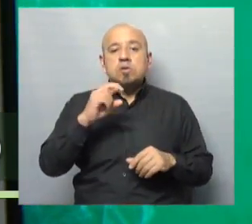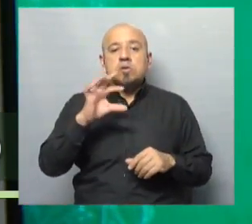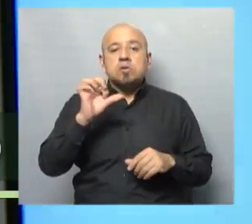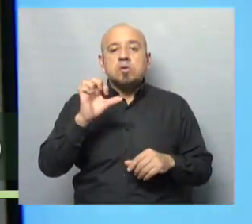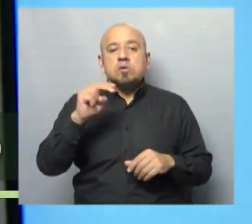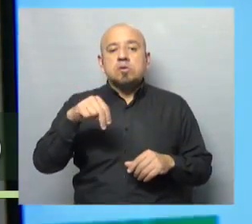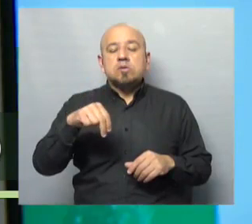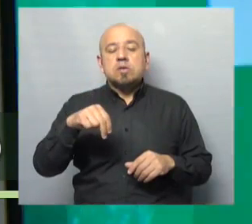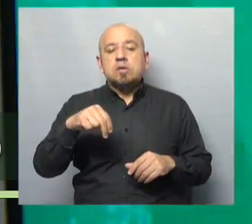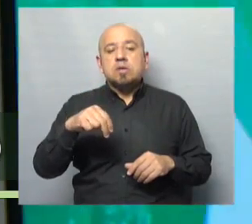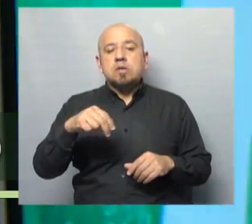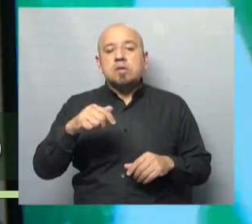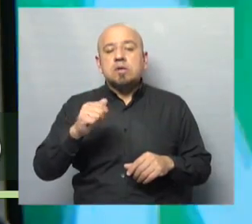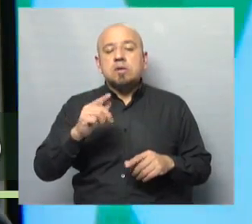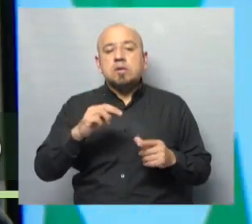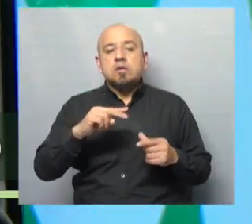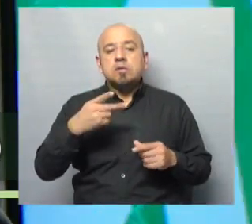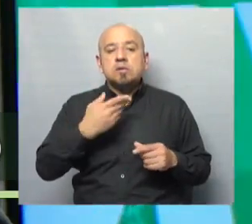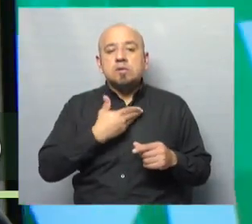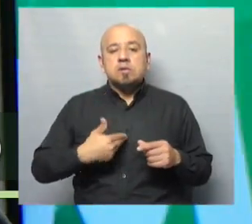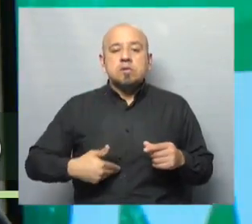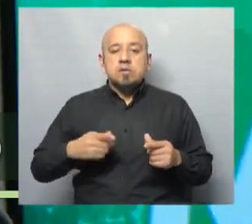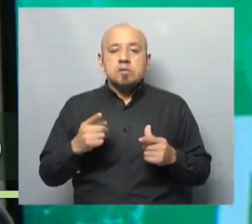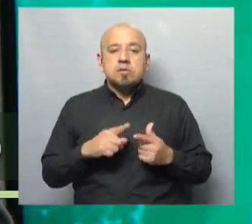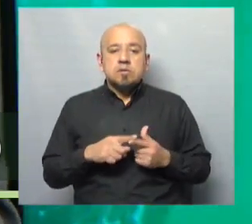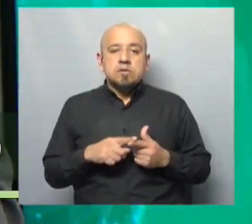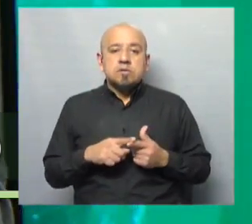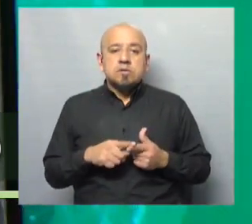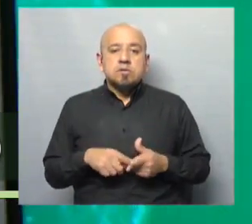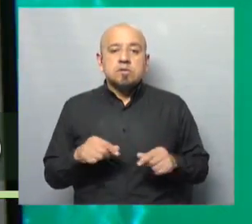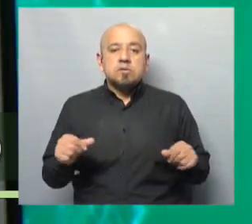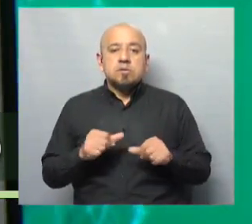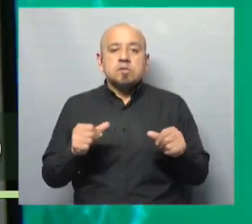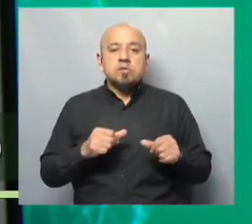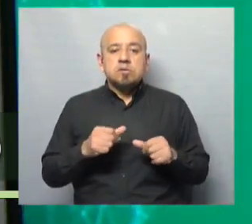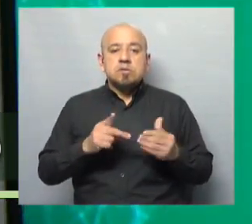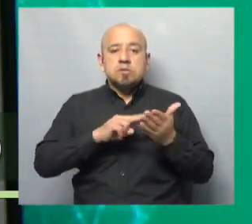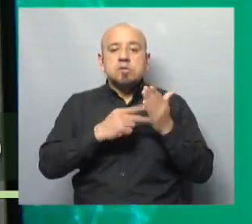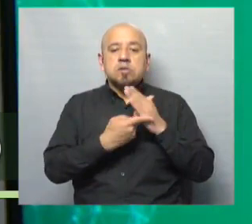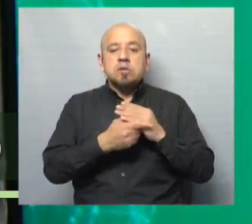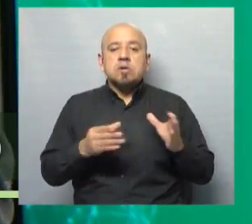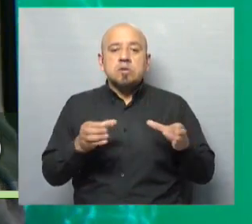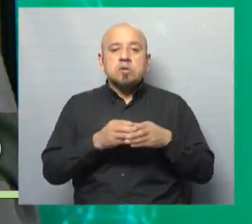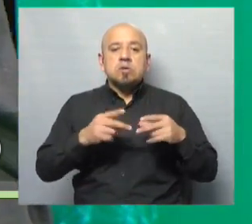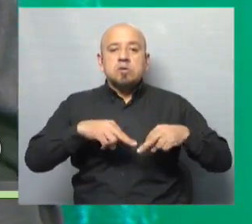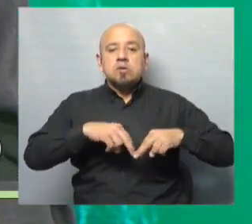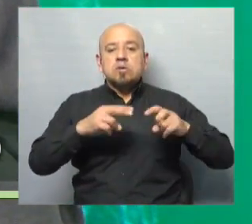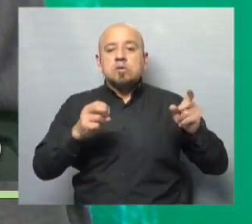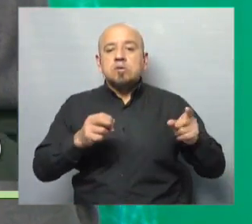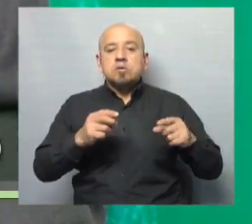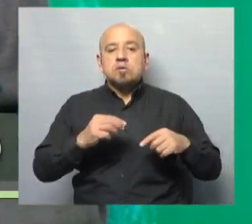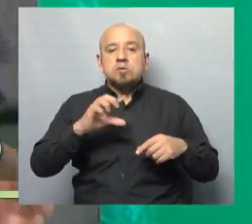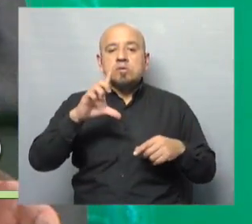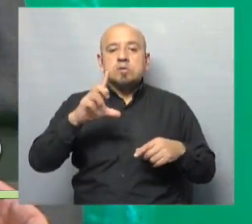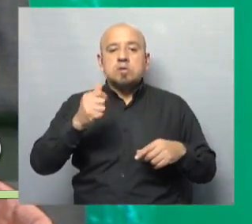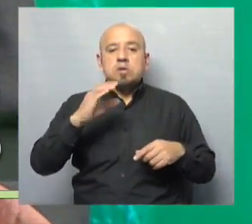y en aquel momento el vicepresidente de la república y ser un muy buen proyecto de comisiones investigadoras y lo fue vetado por la calle